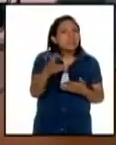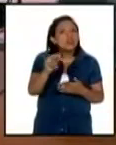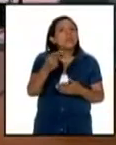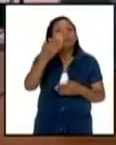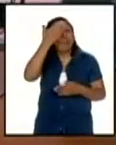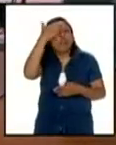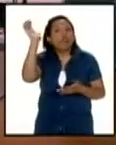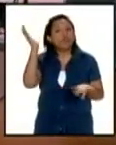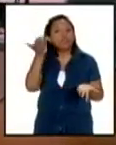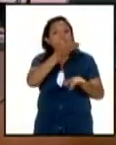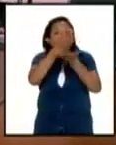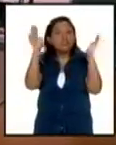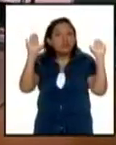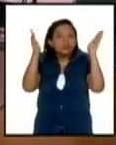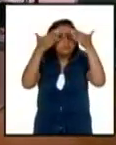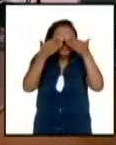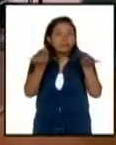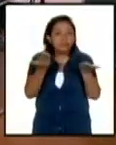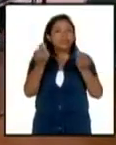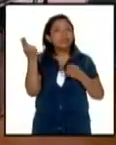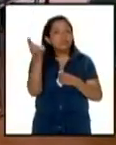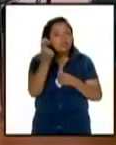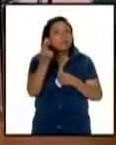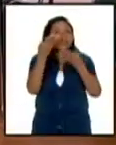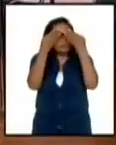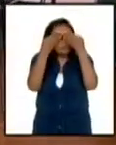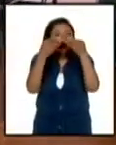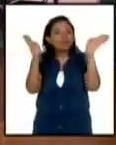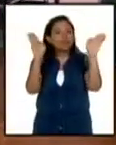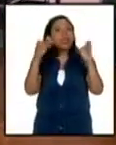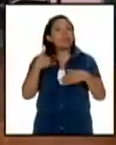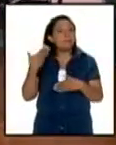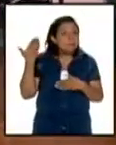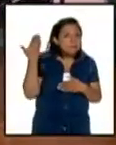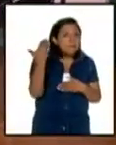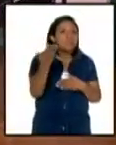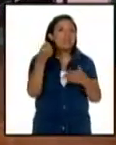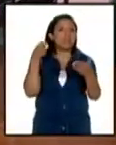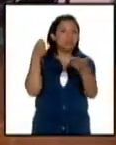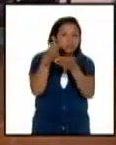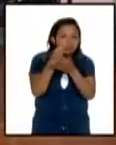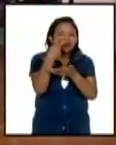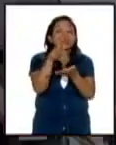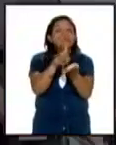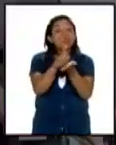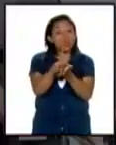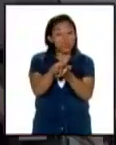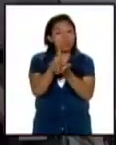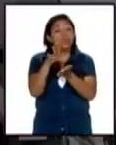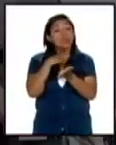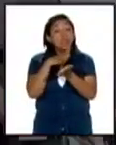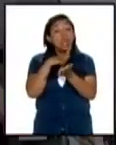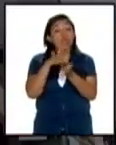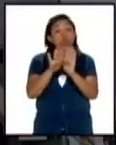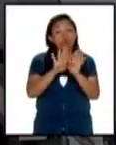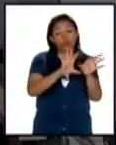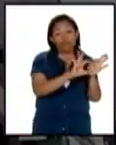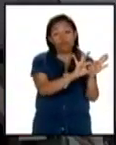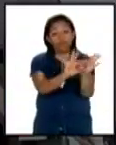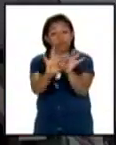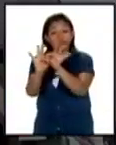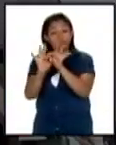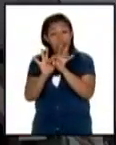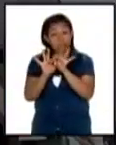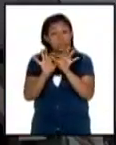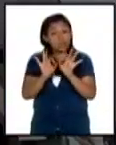que conozcan y hagan, exijan los derechos. Hay una importante red social cada vez más, la